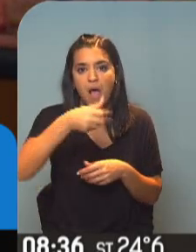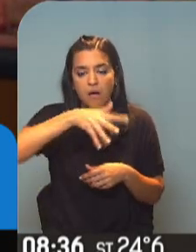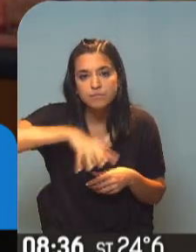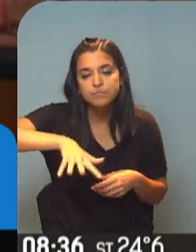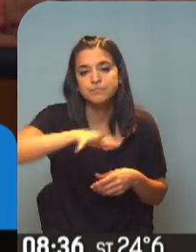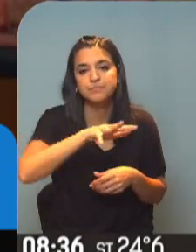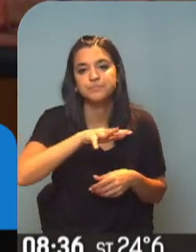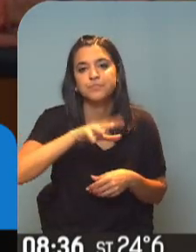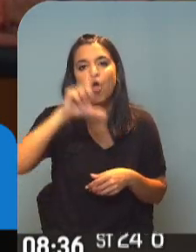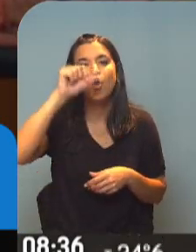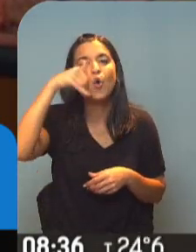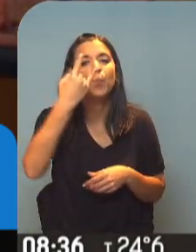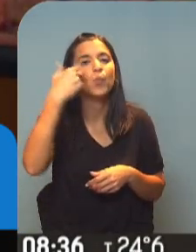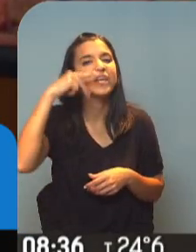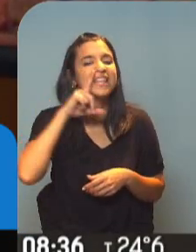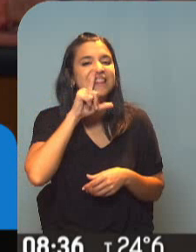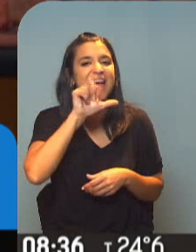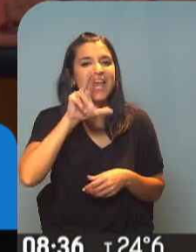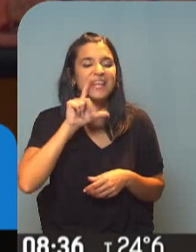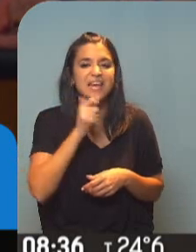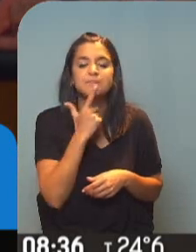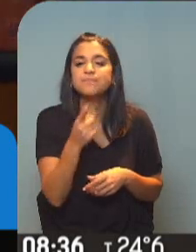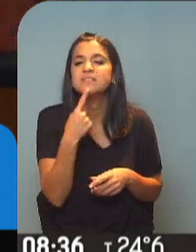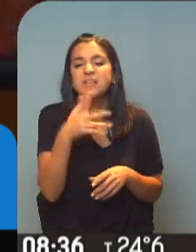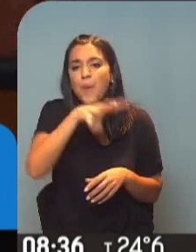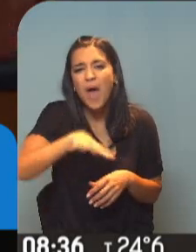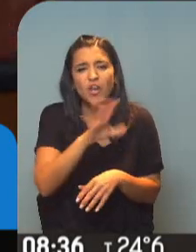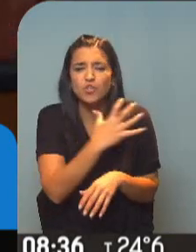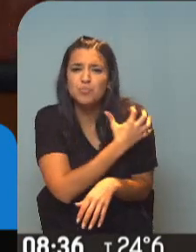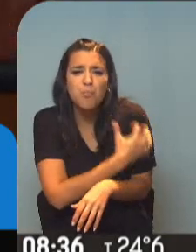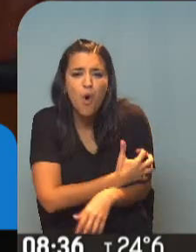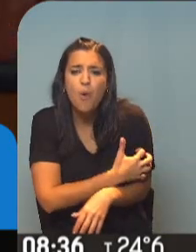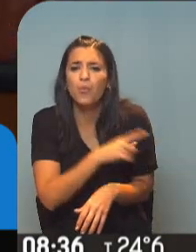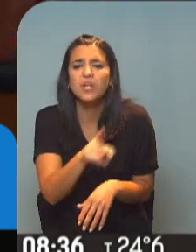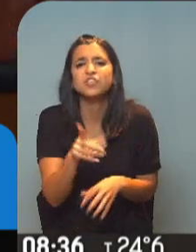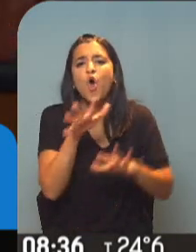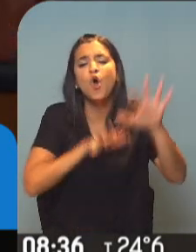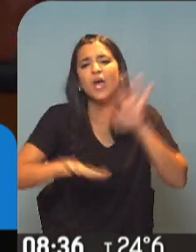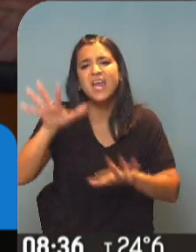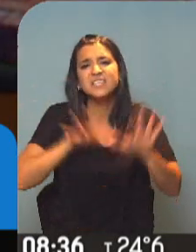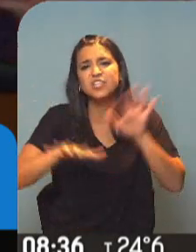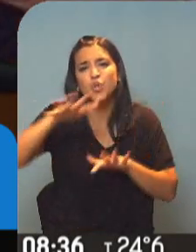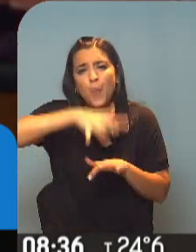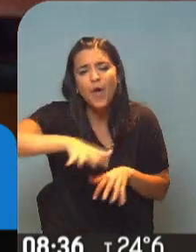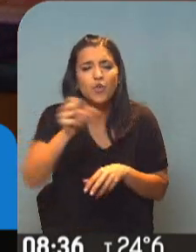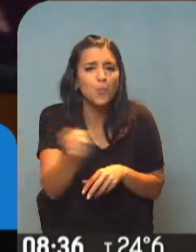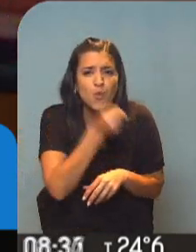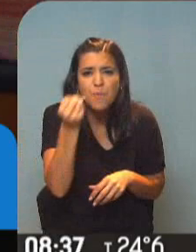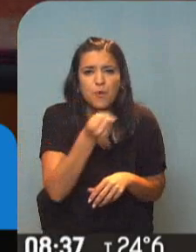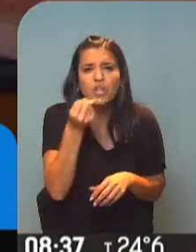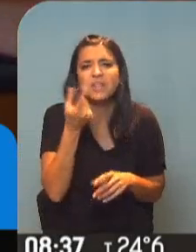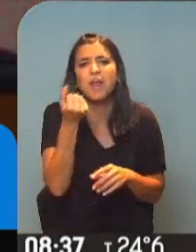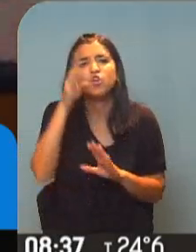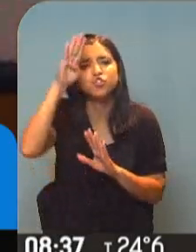de barrios bien bien marginales donde la organización del barrio es fundamental para minimizar los